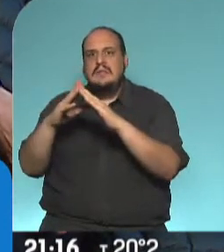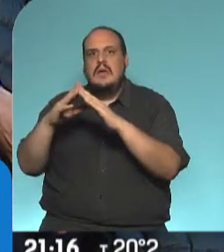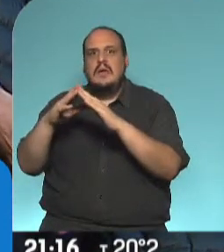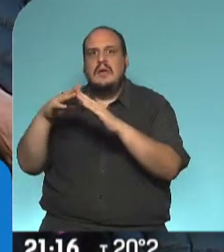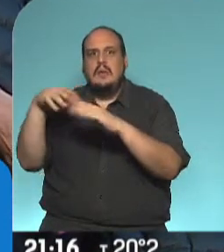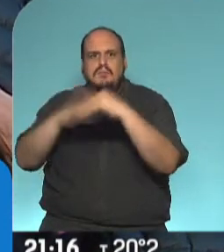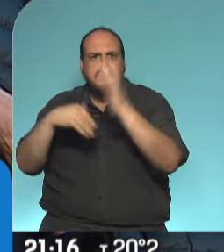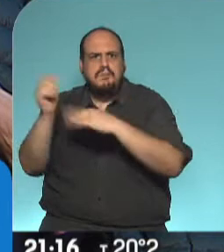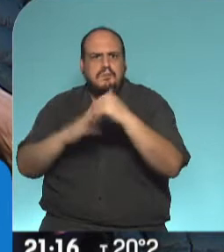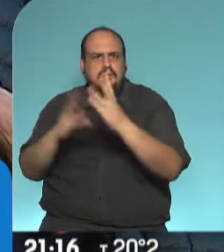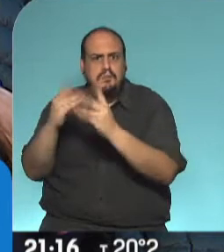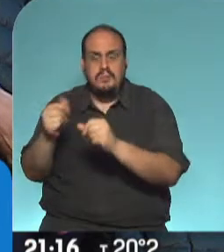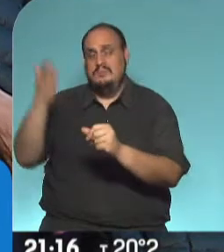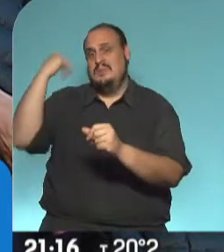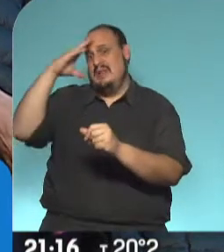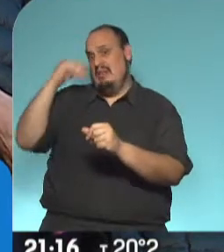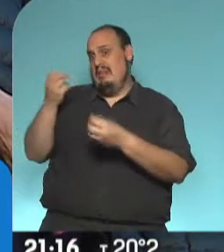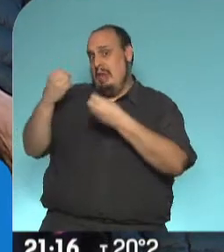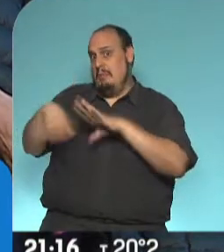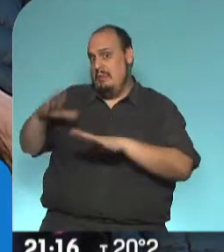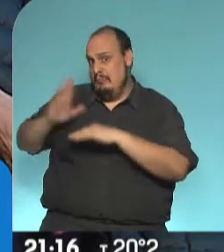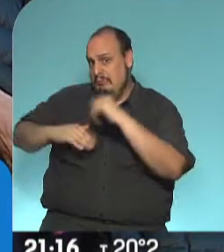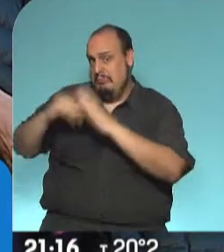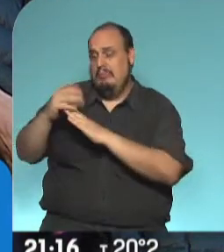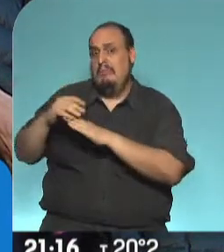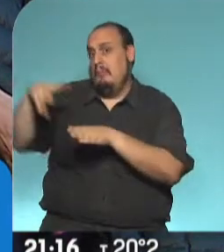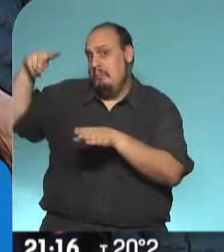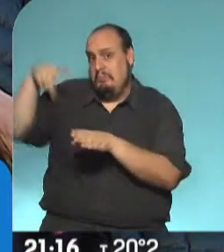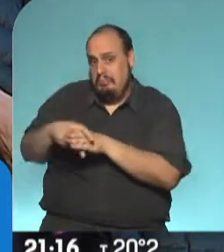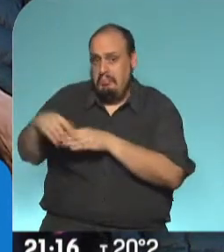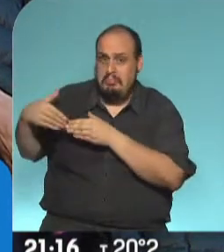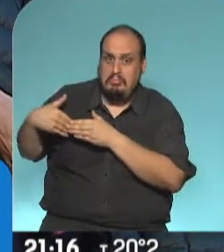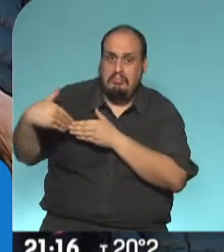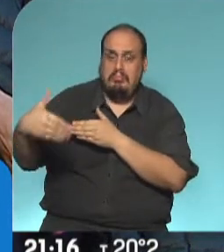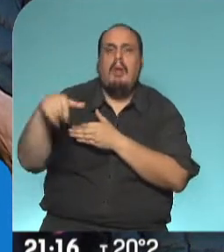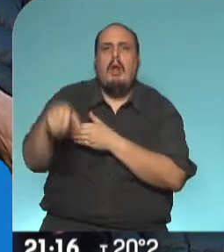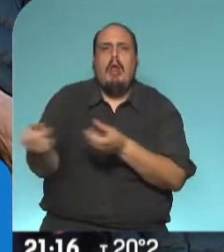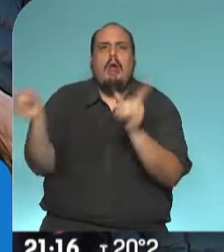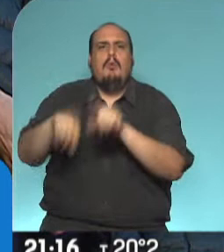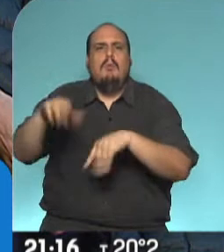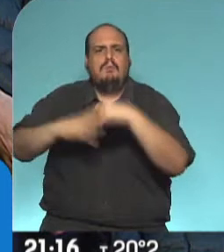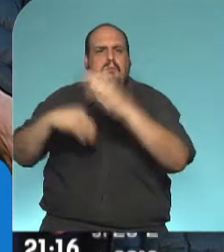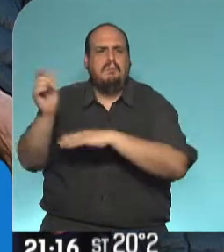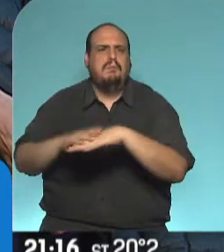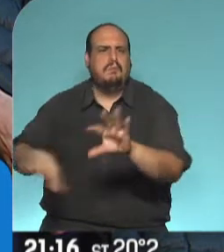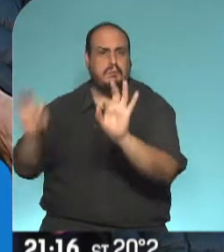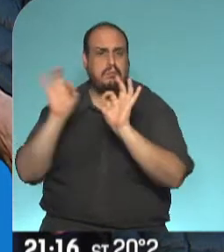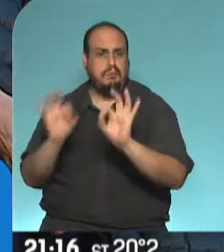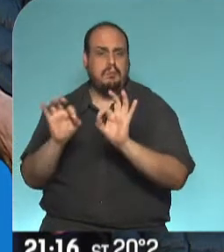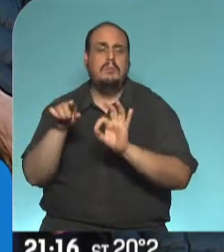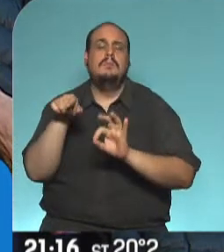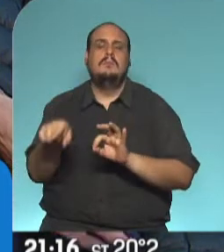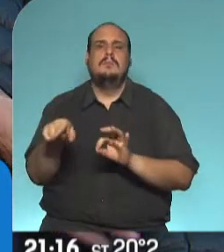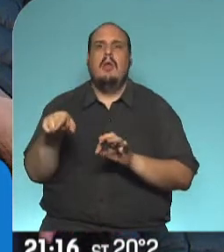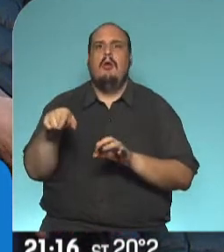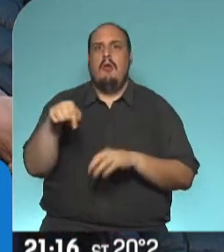con el gobierno de Cristina Fernández de Kirchner y que finalmente no se terminaron. Bueno, ya hay un proyecto para terminar esas 10.000 viviendas. Y ahora tenemos